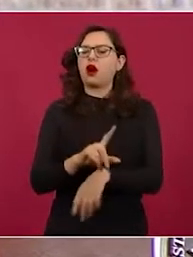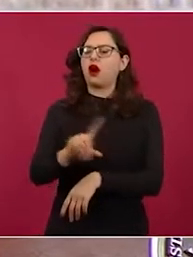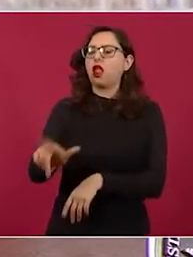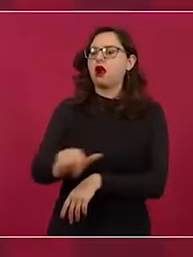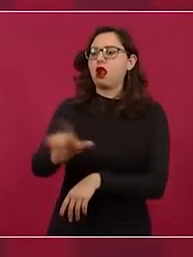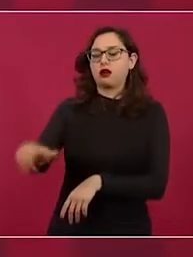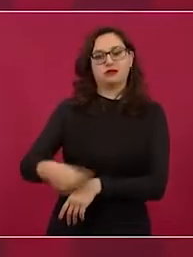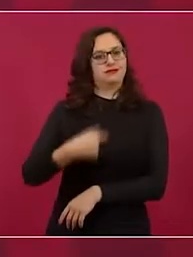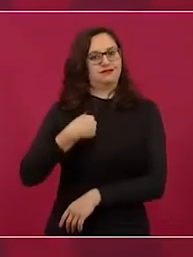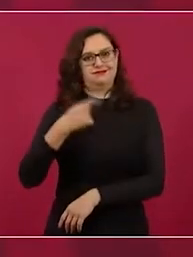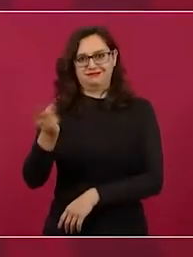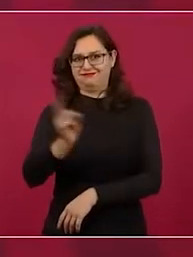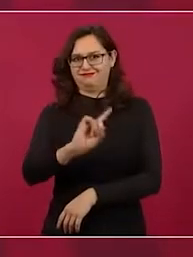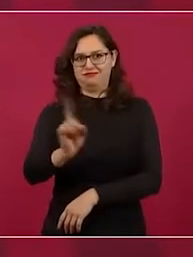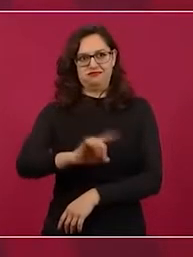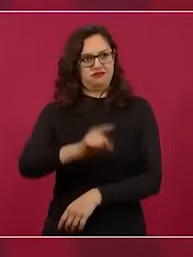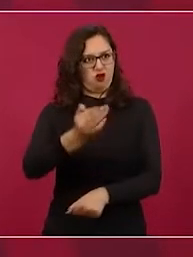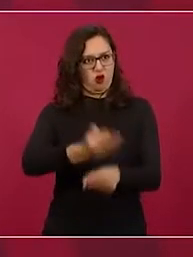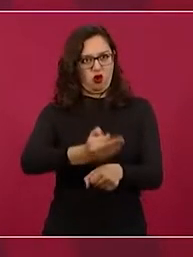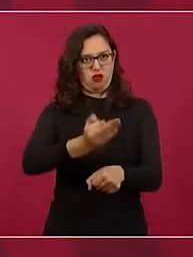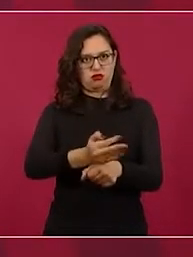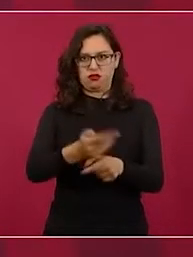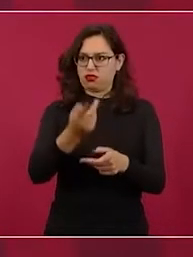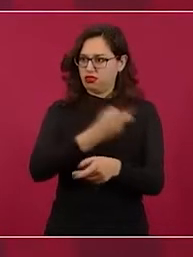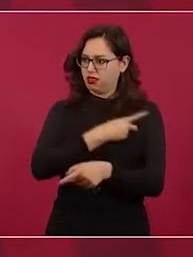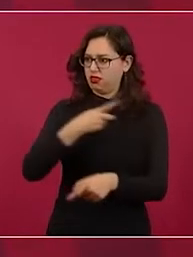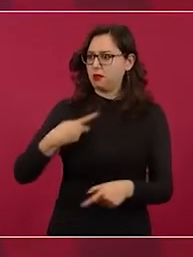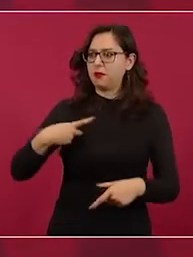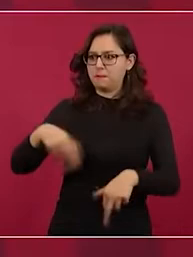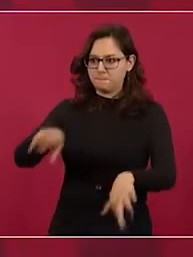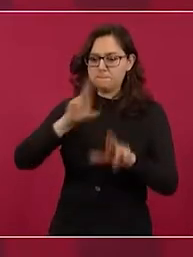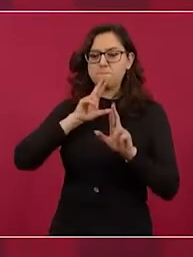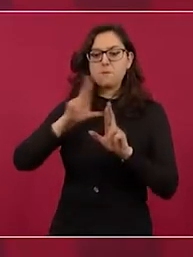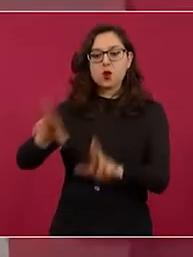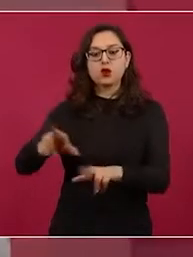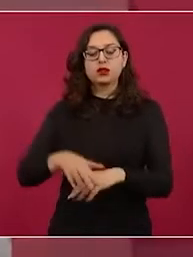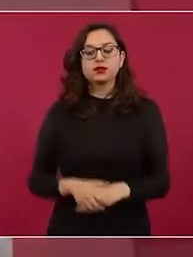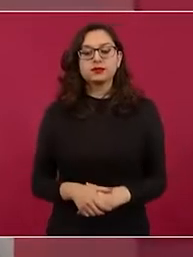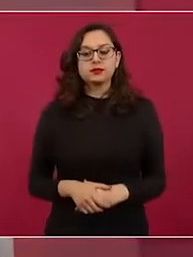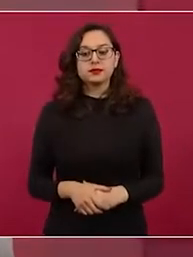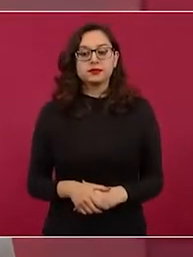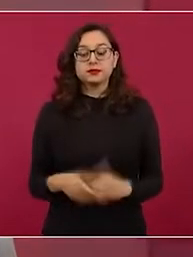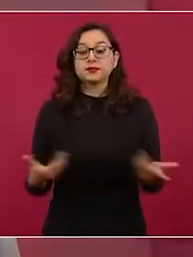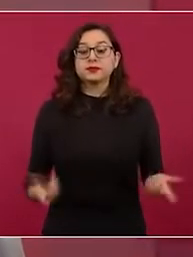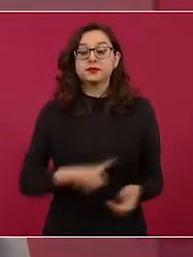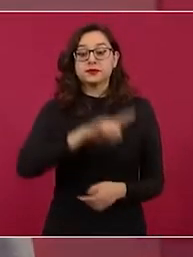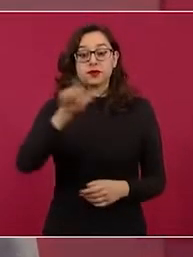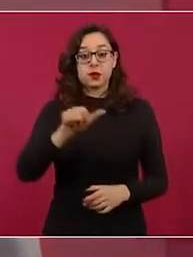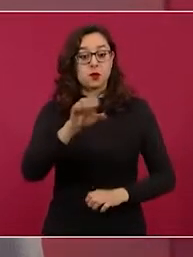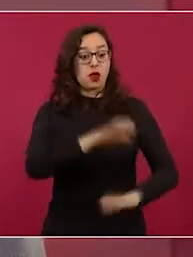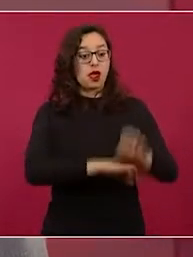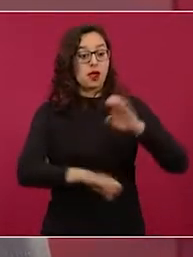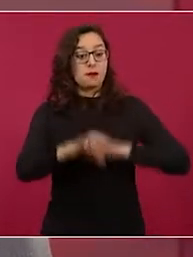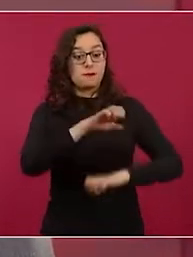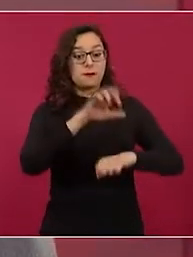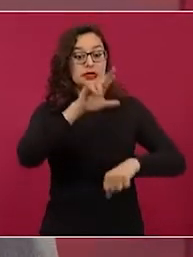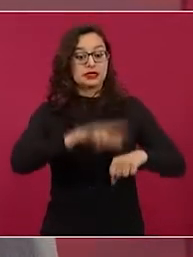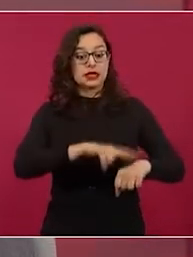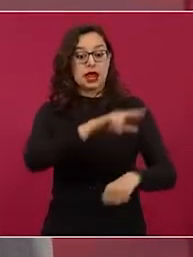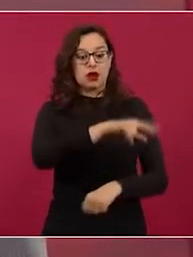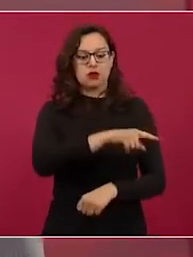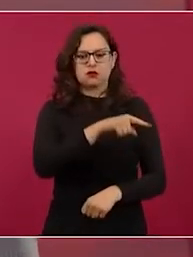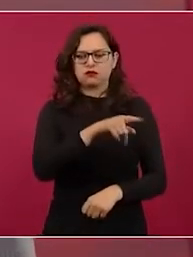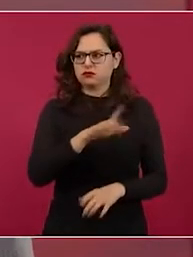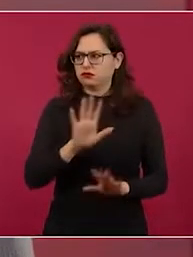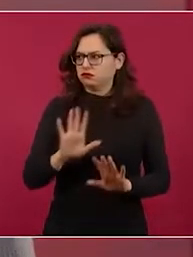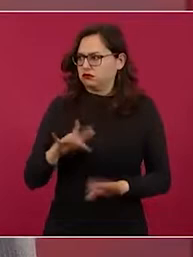mi instrucción al director de Pemex, preséntalo, que se integre a la investigación que tiene la